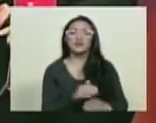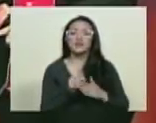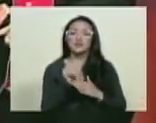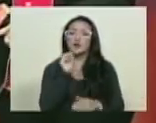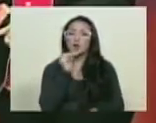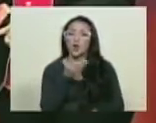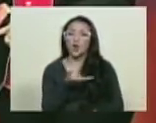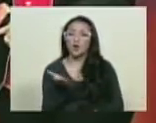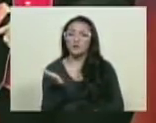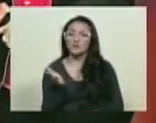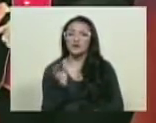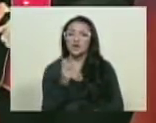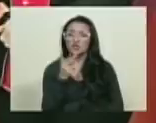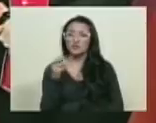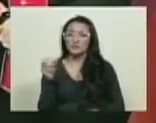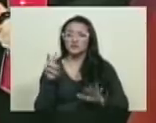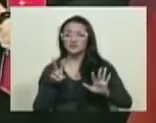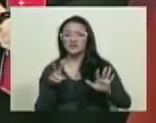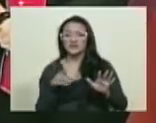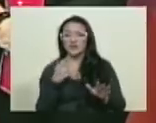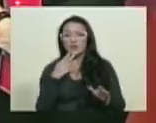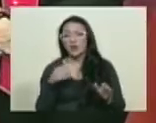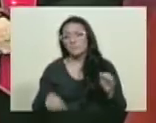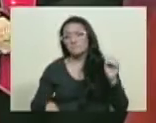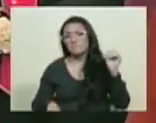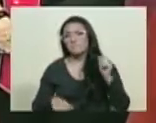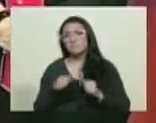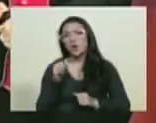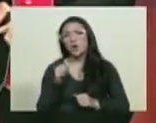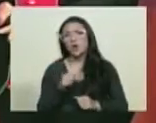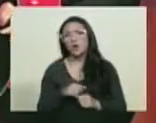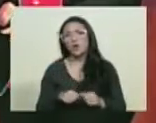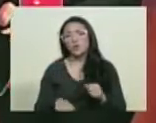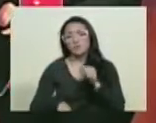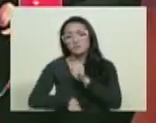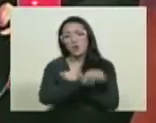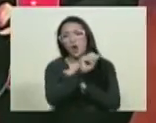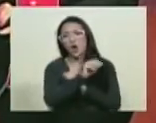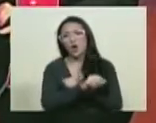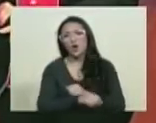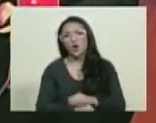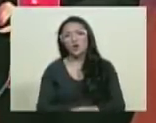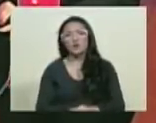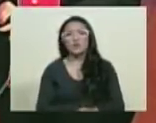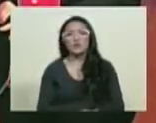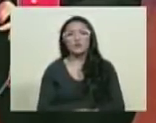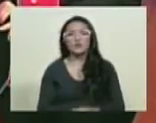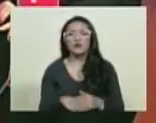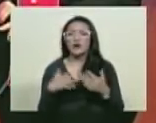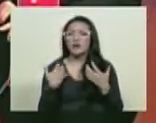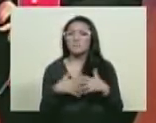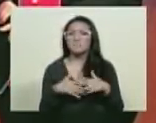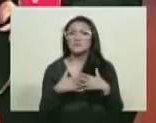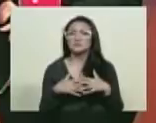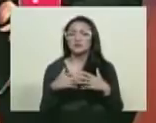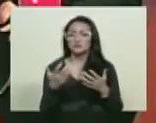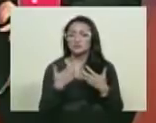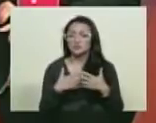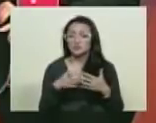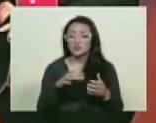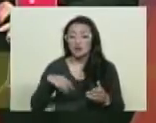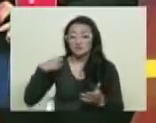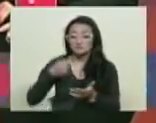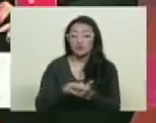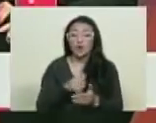de la generación de 2007 le dieron una patada y pusieron a puros empresarios que son los financistas de julio borges